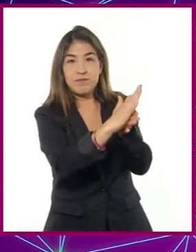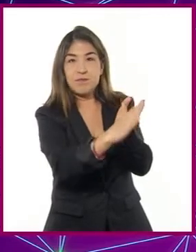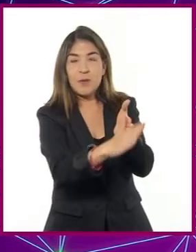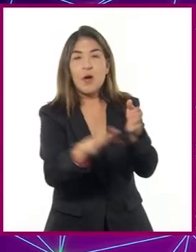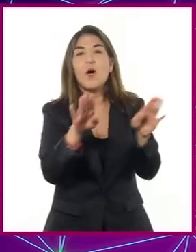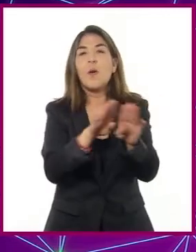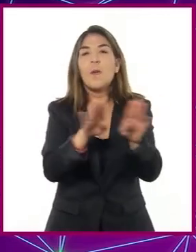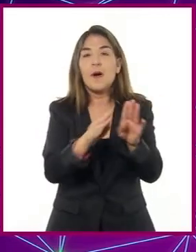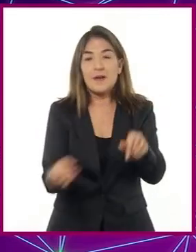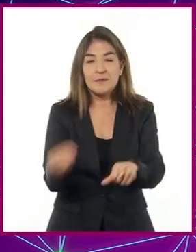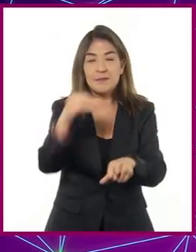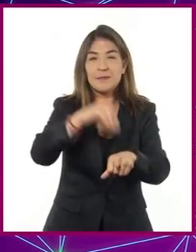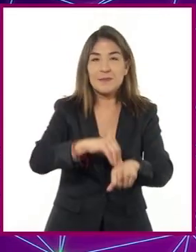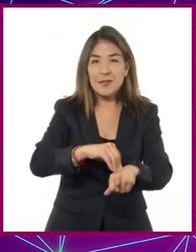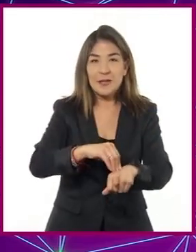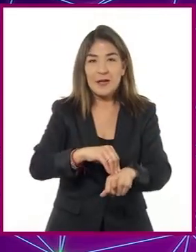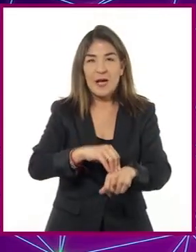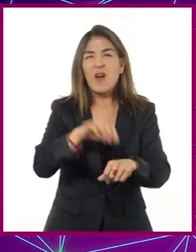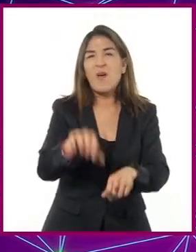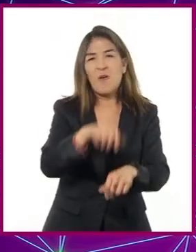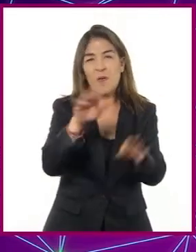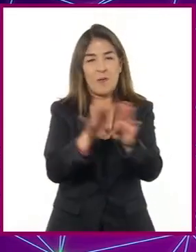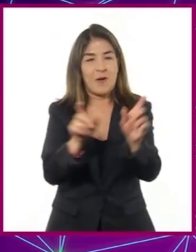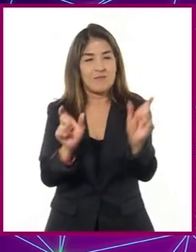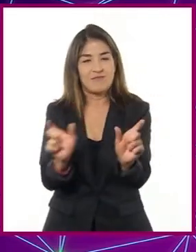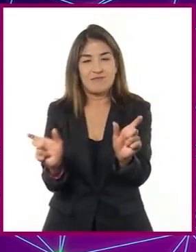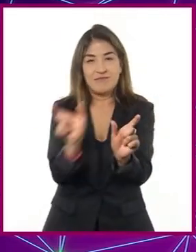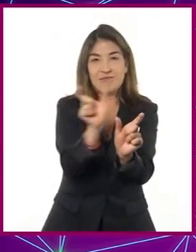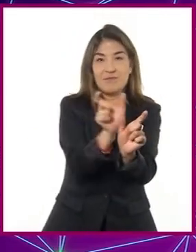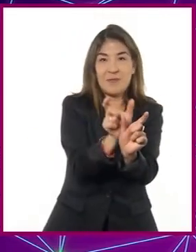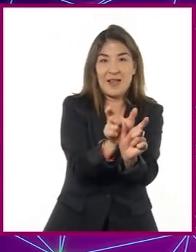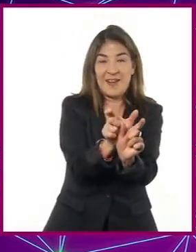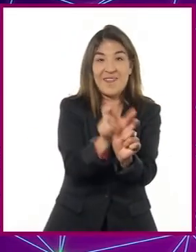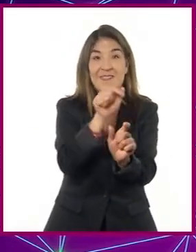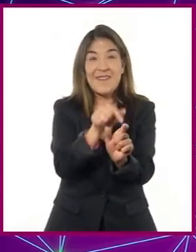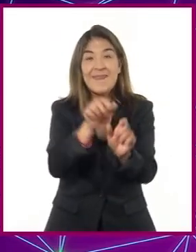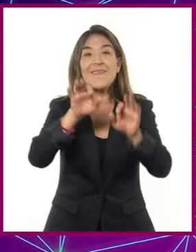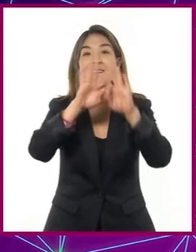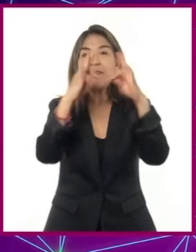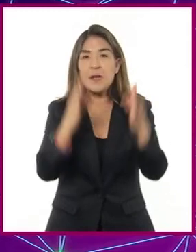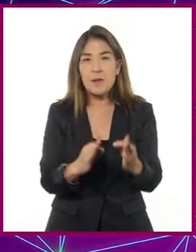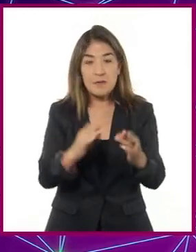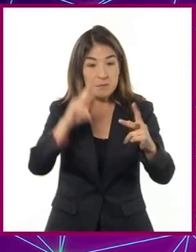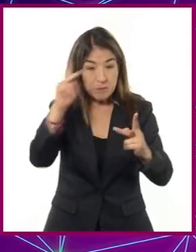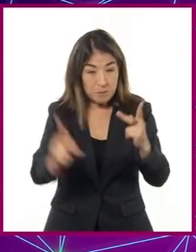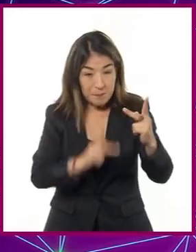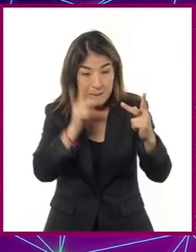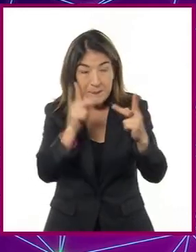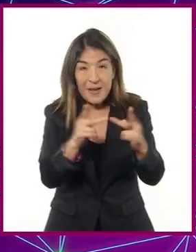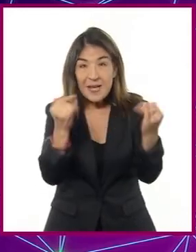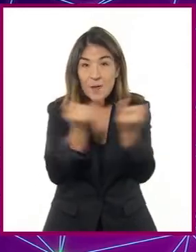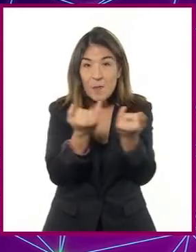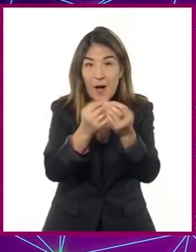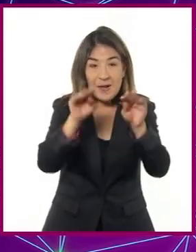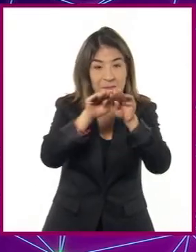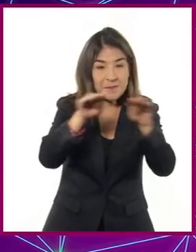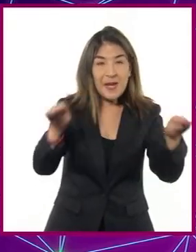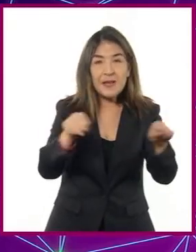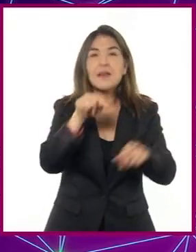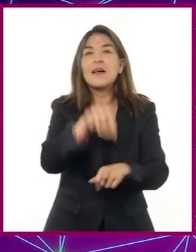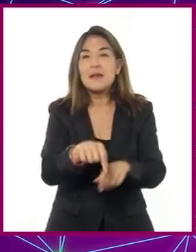al colocarse sobre otra, ambas figuras coinciden perfectamente,